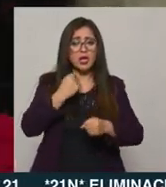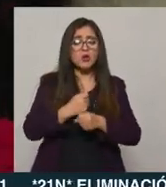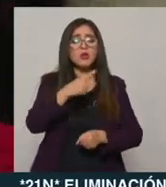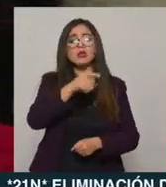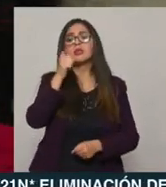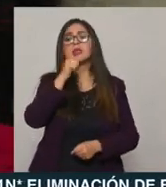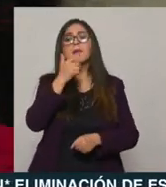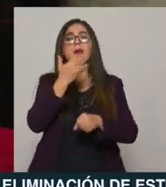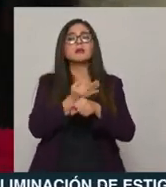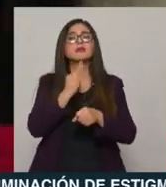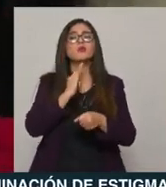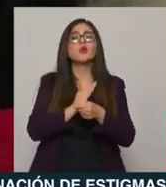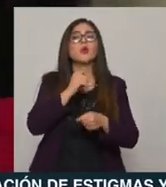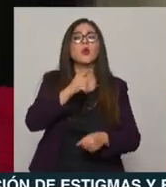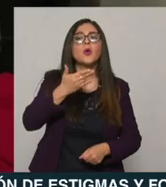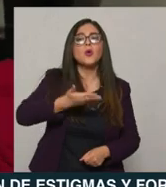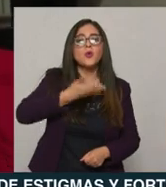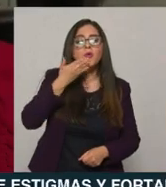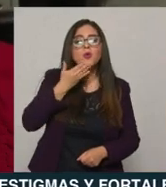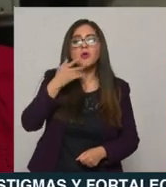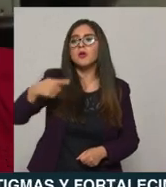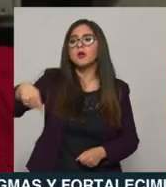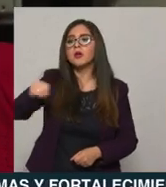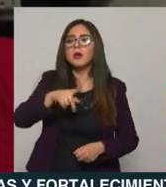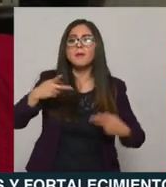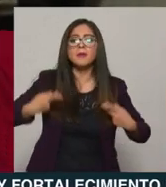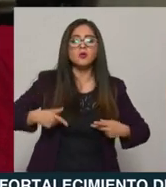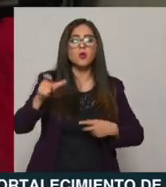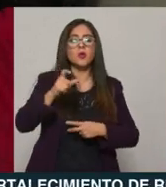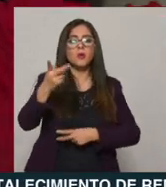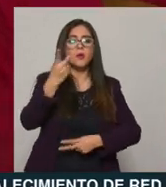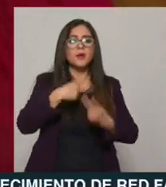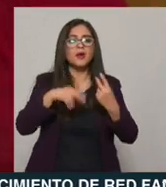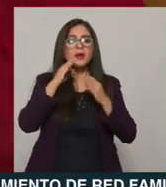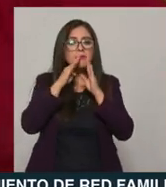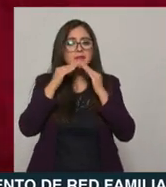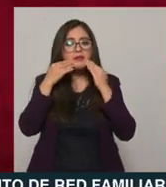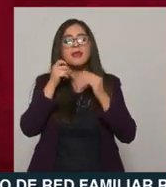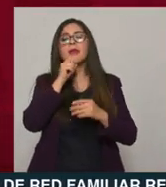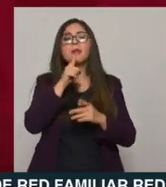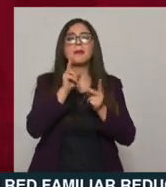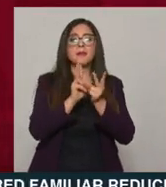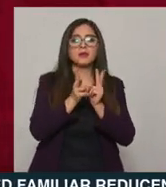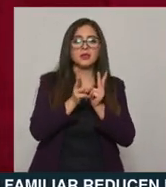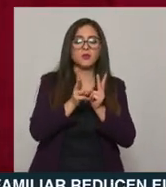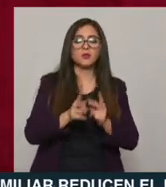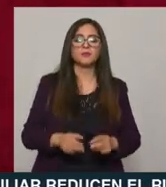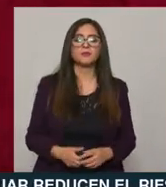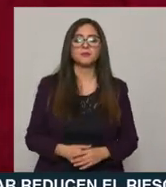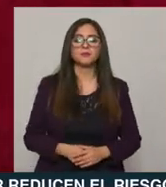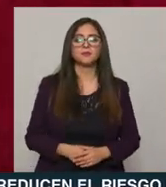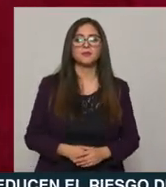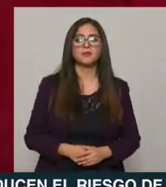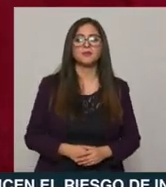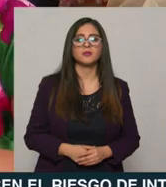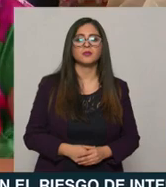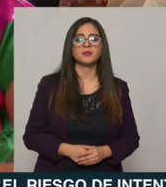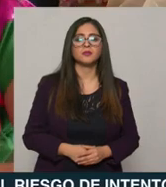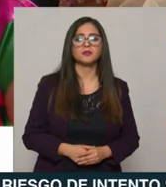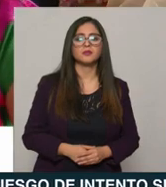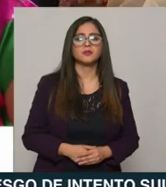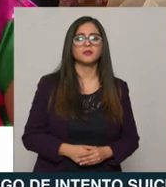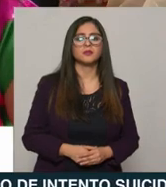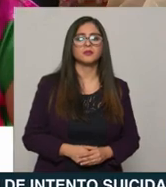la caracteriza y siempre tiene una sonrisa para los clientes y vecinos. Mucha gente tal vez me